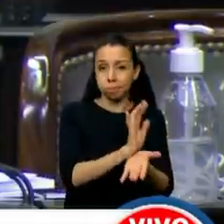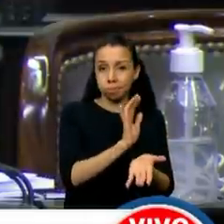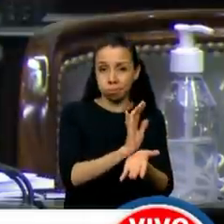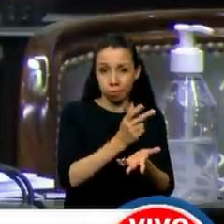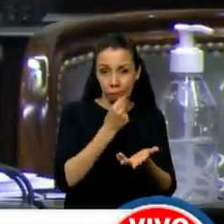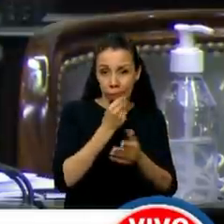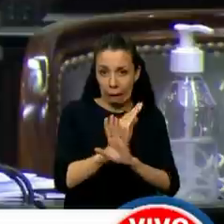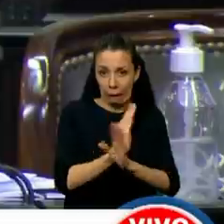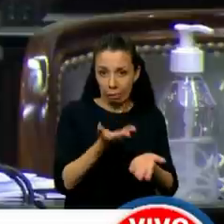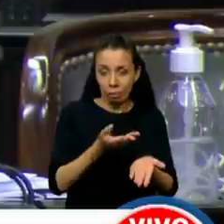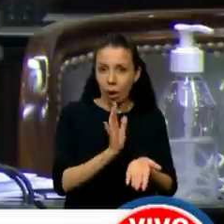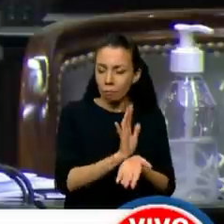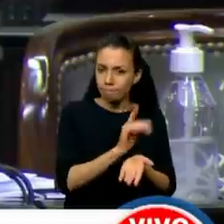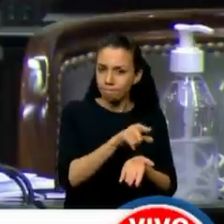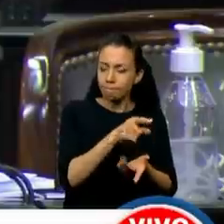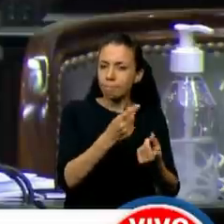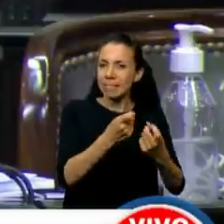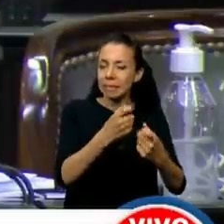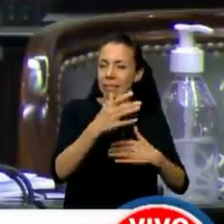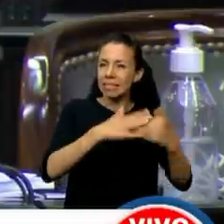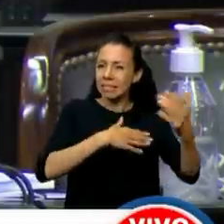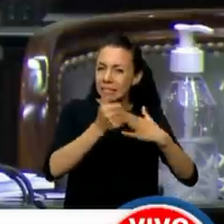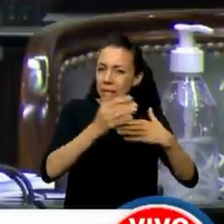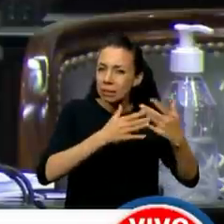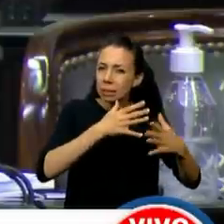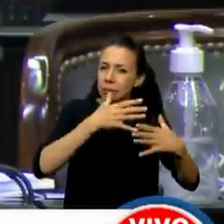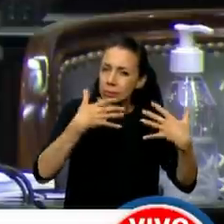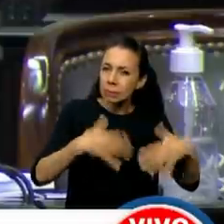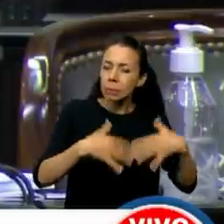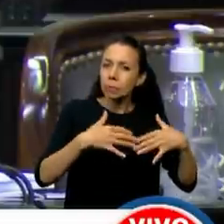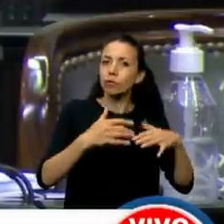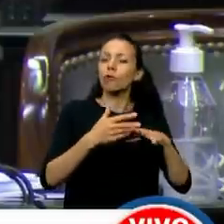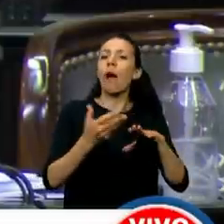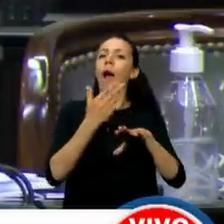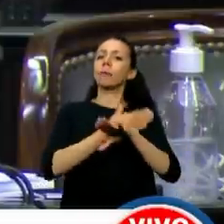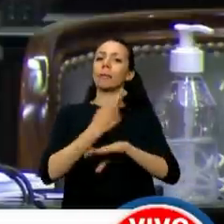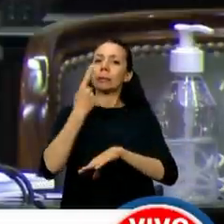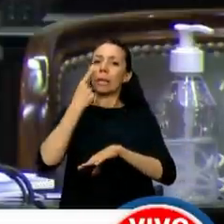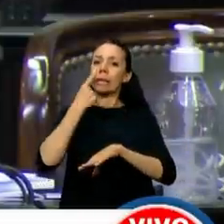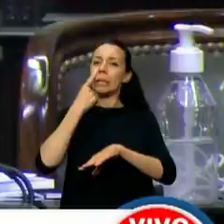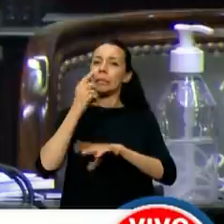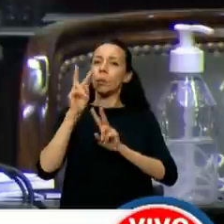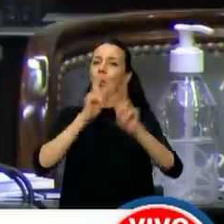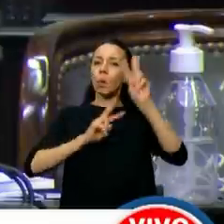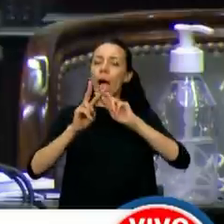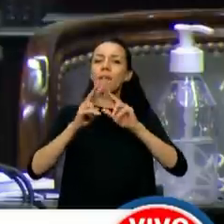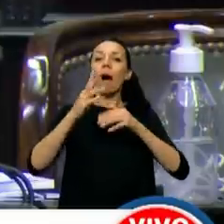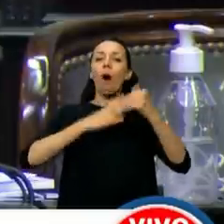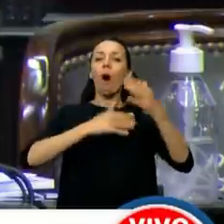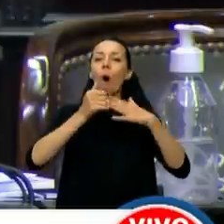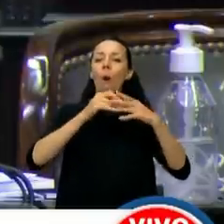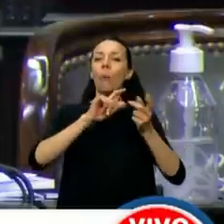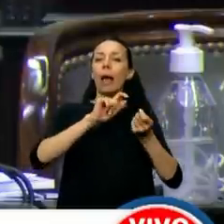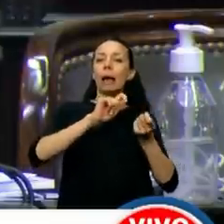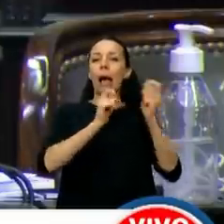obra importante yo como intendente había logrado alterar el orden de la ejecución de la obra y listo el